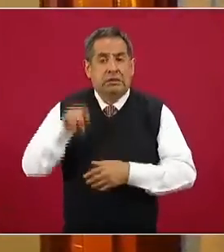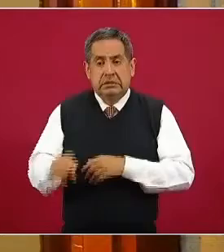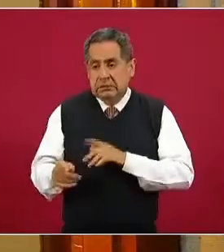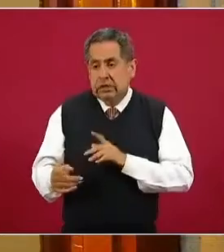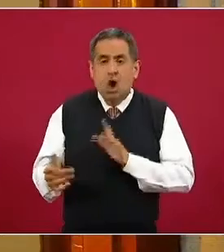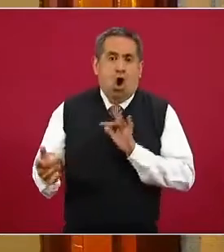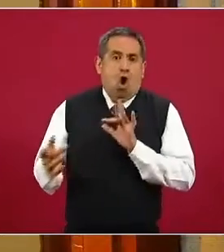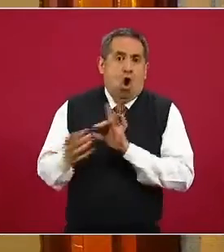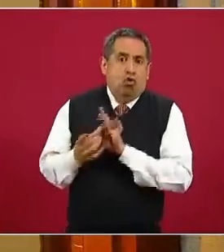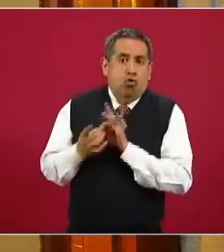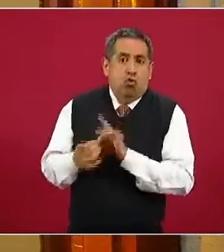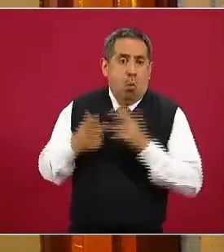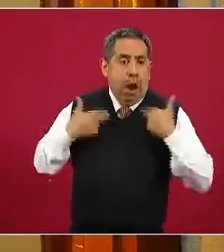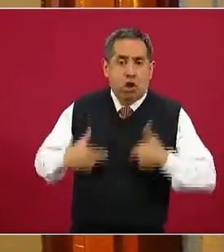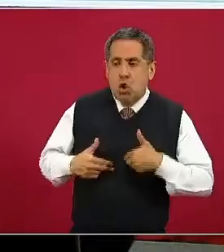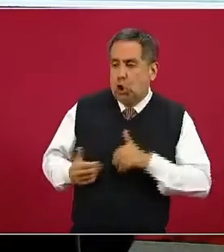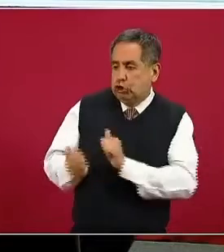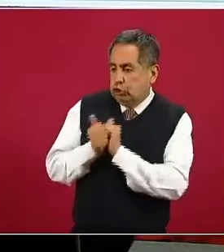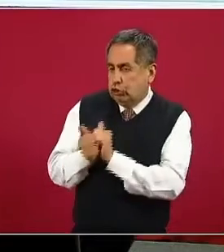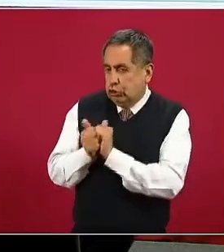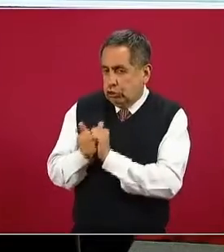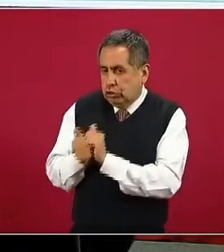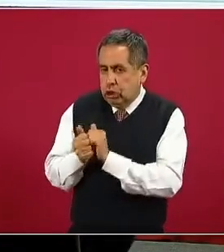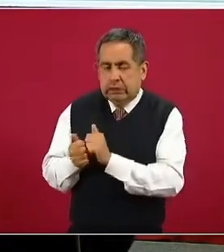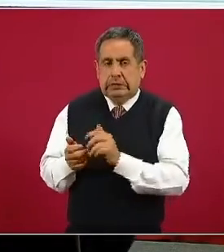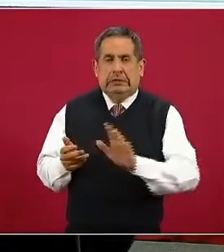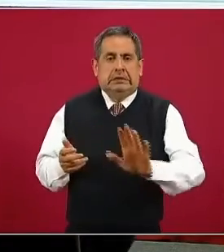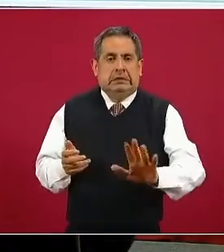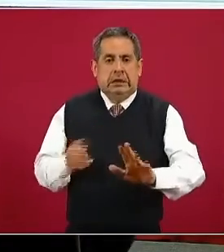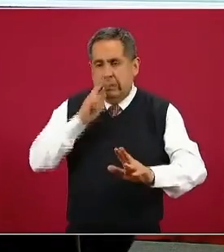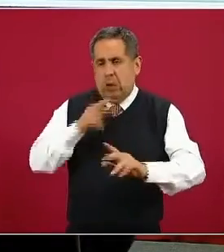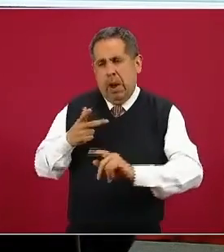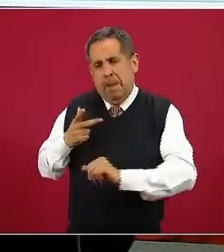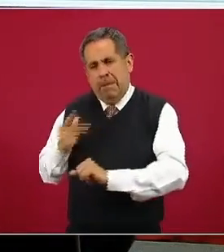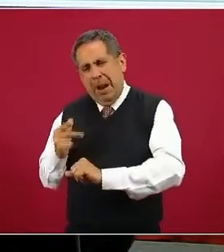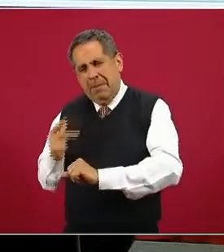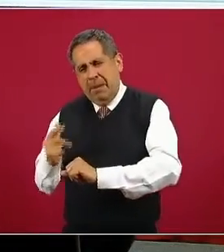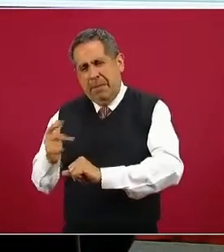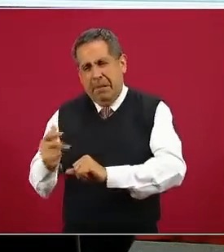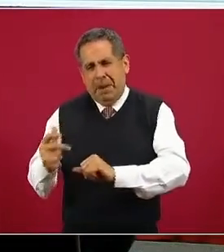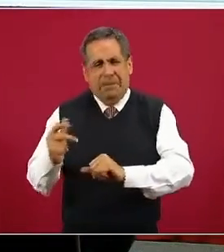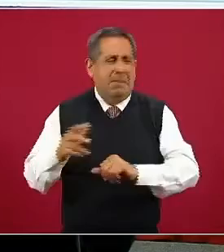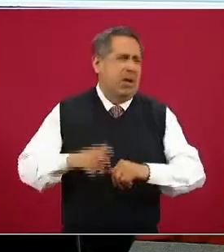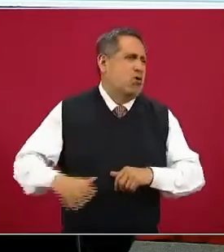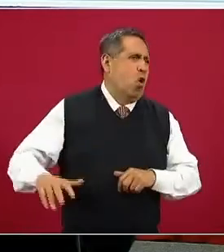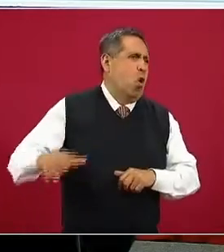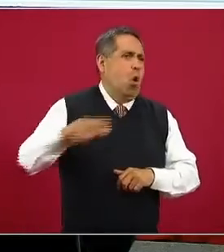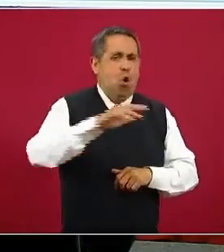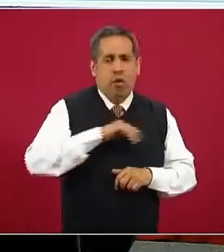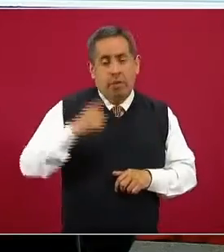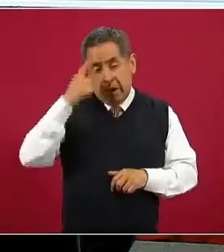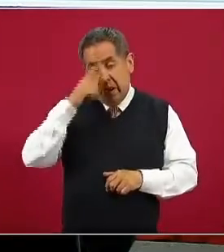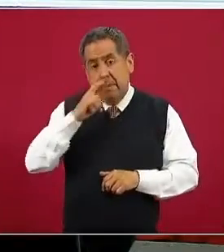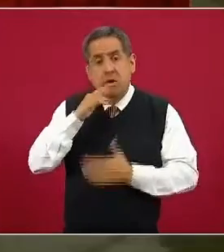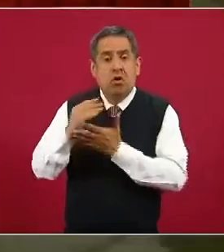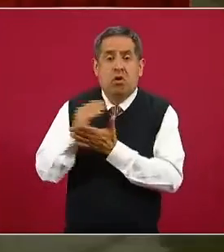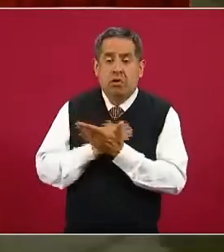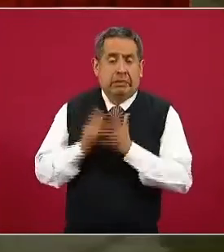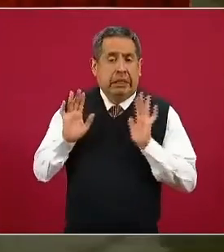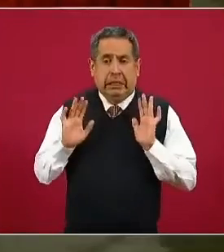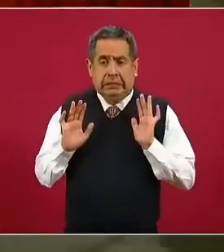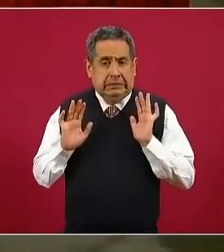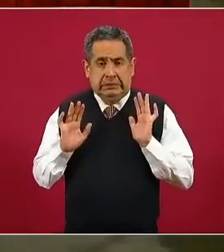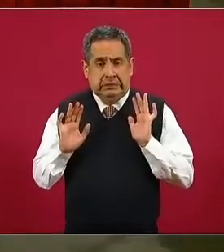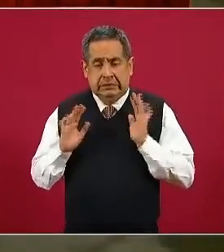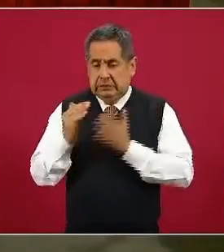contacto con los seres humanos, y esto es gran parte del logro para poder tener este impacto de prácticamente ir disminuyendo